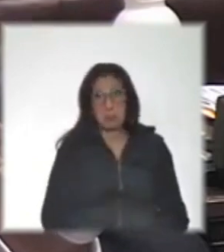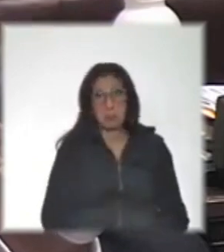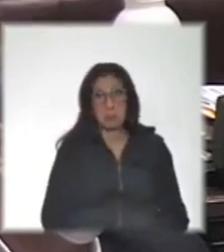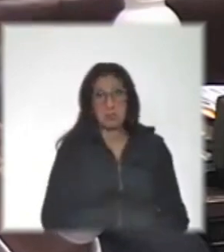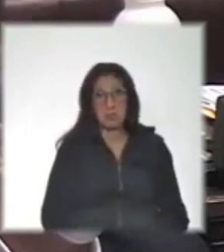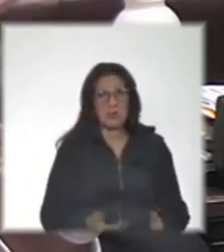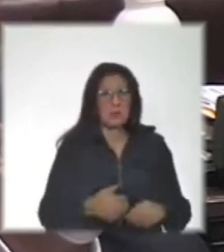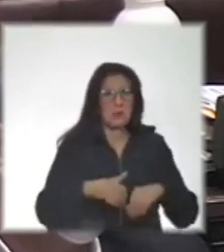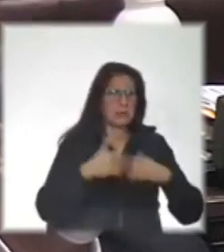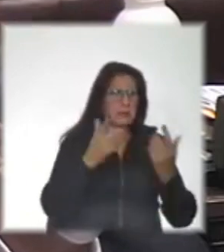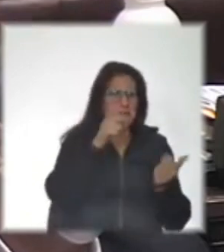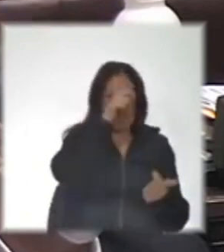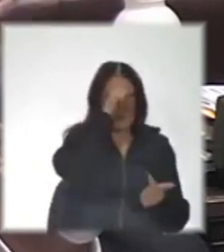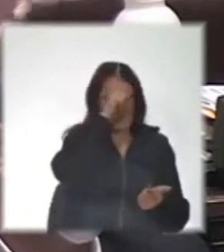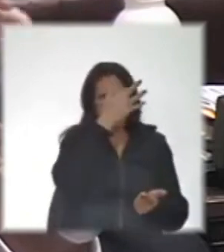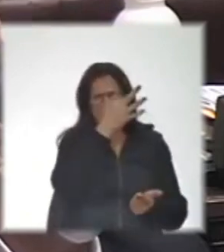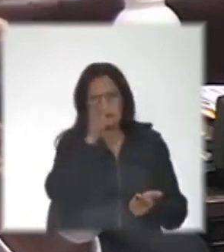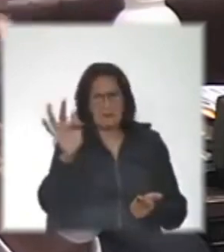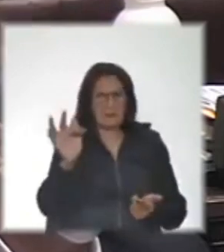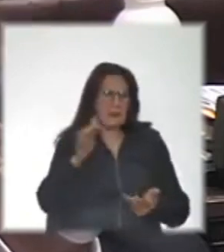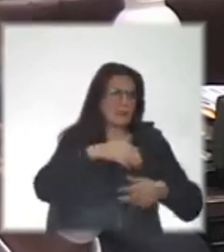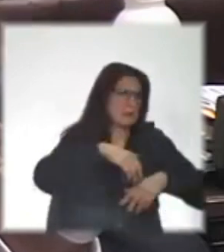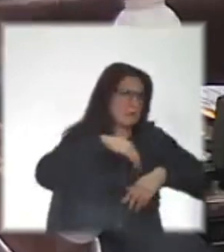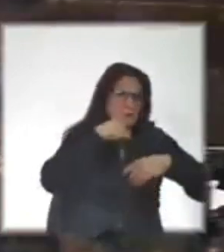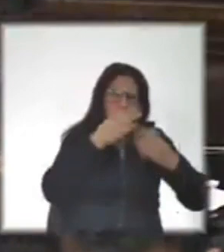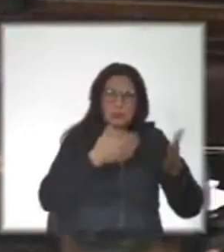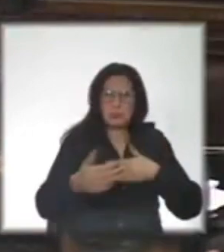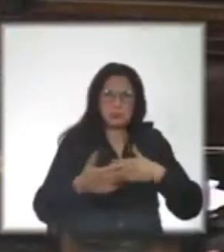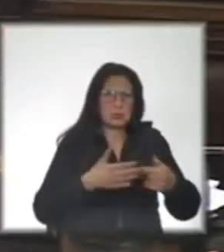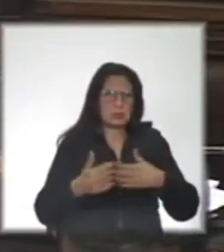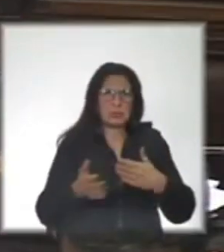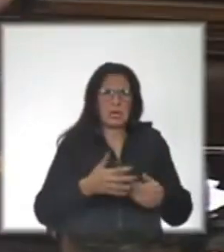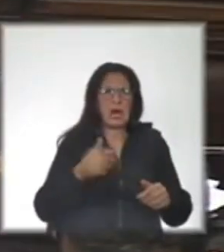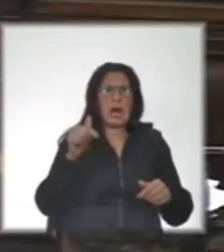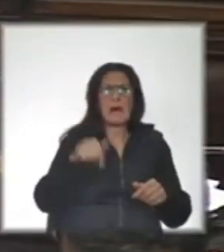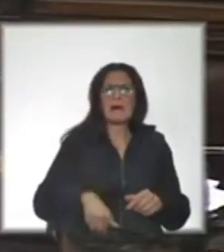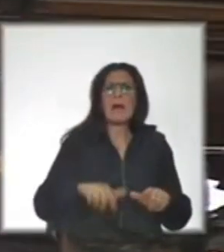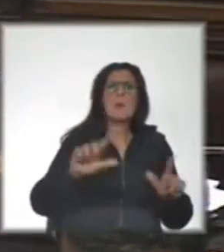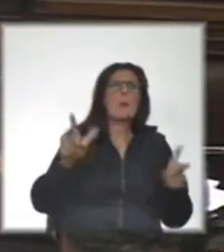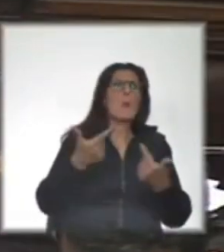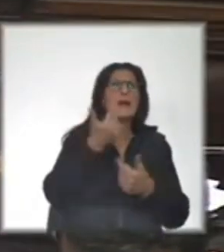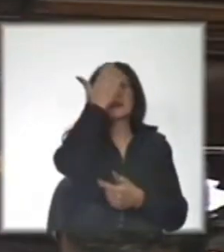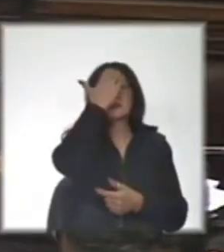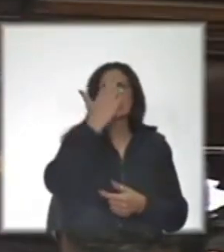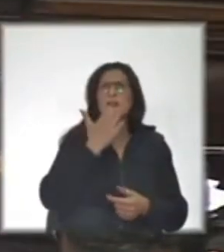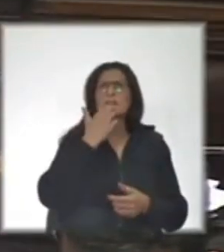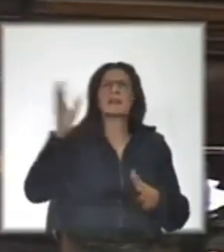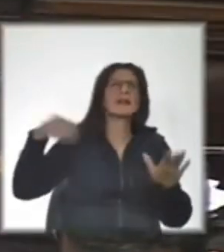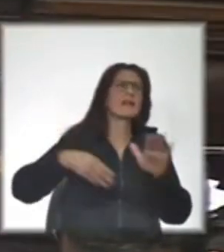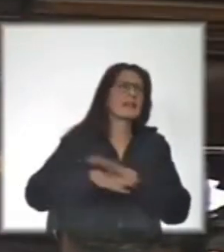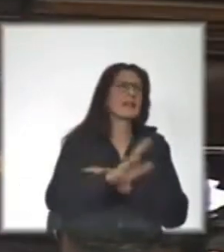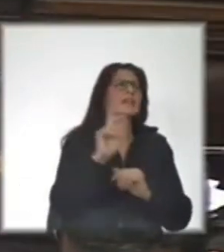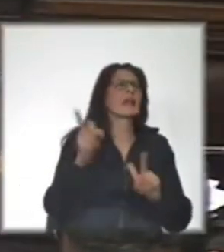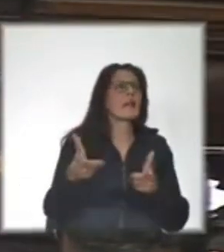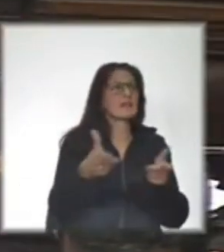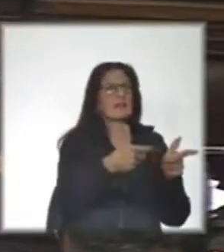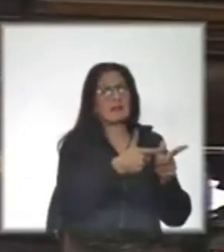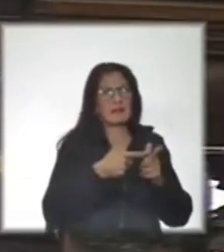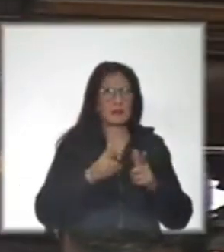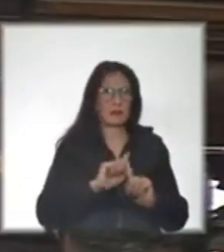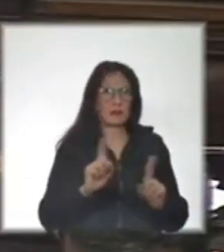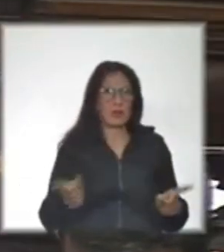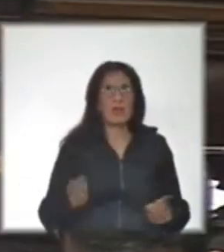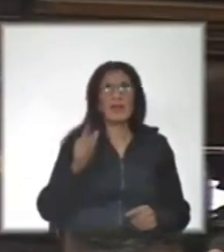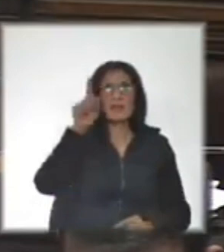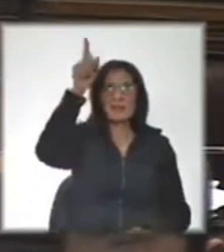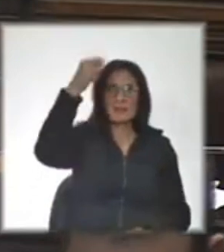No importa si es alemán o francés, no sé, por lo menos acá no entran terroristas a matar a una persona que hace un dibujo en una revista. Y esa gente nos viene a